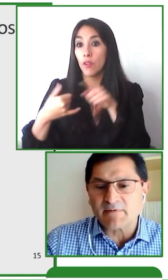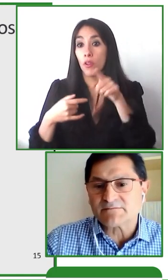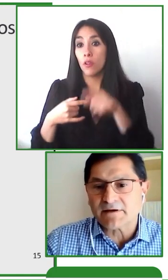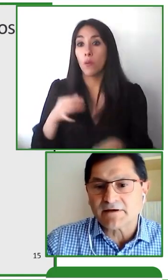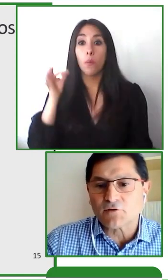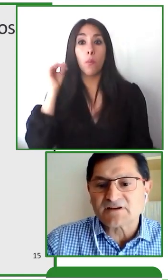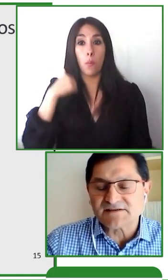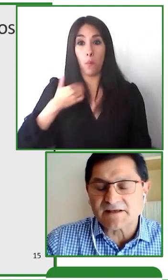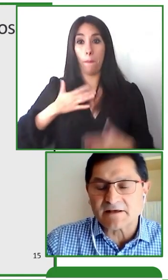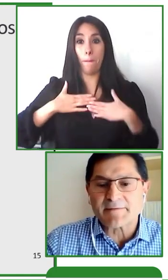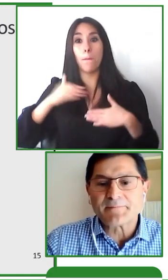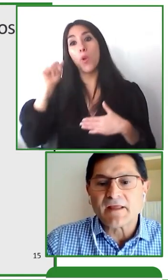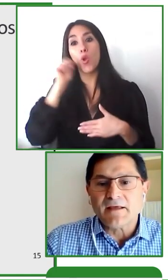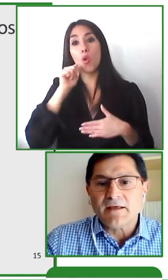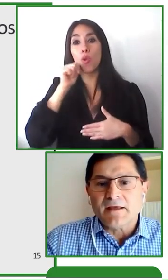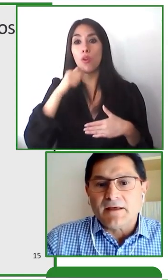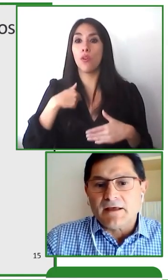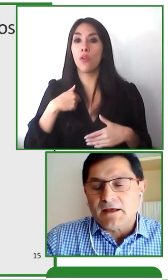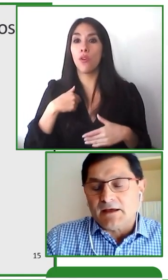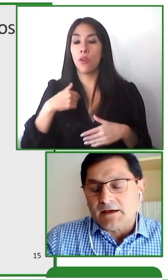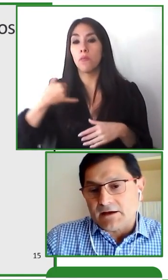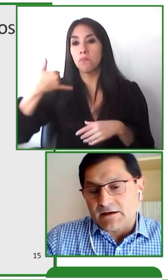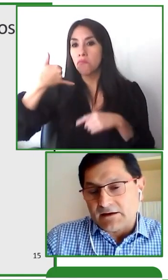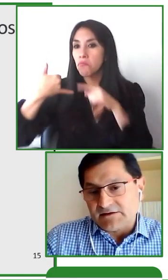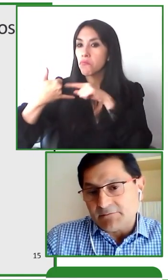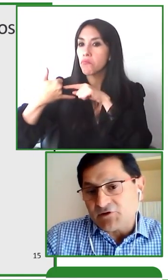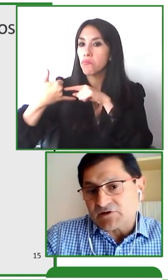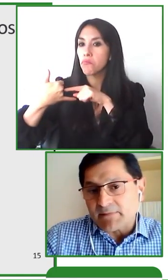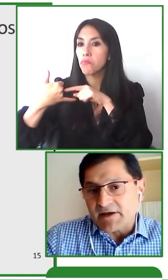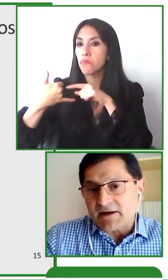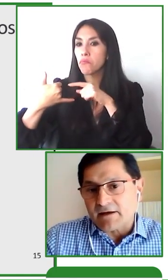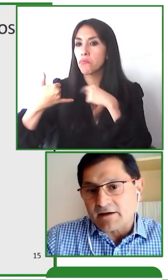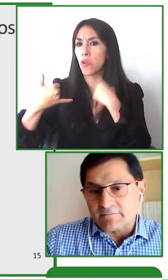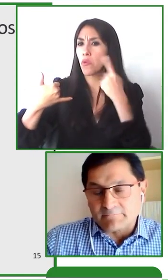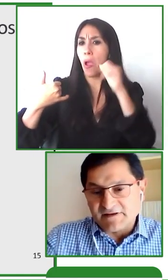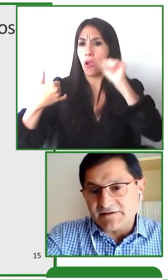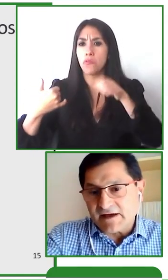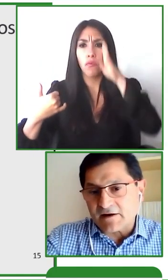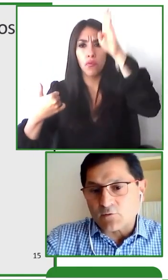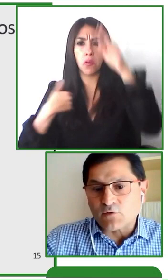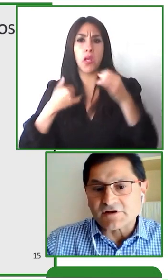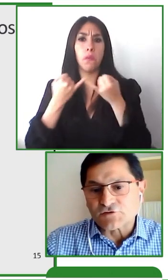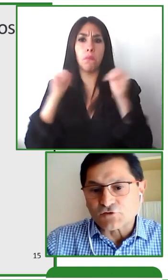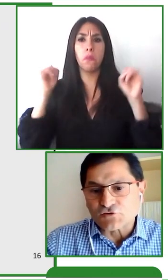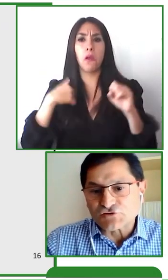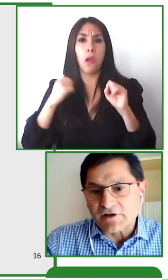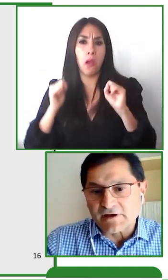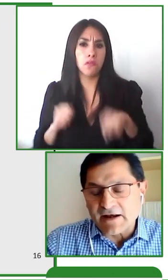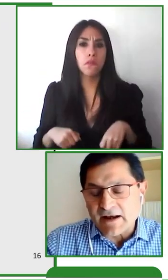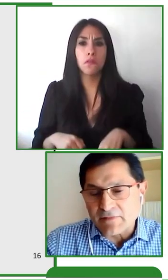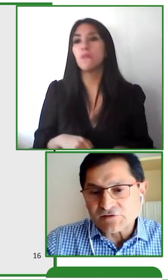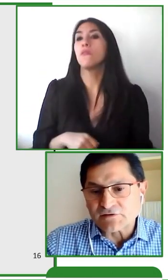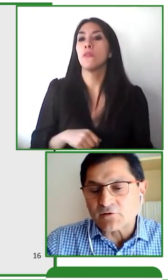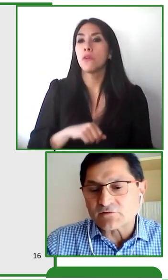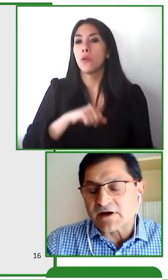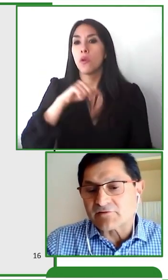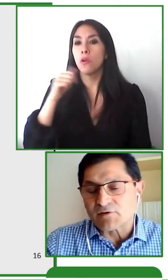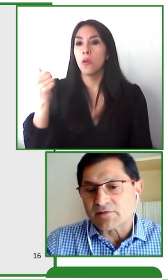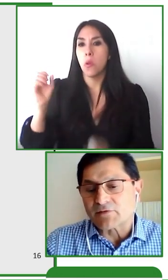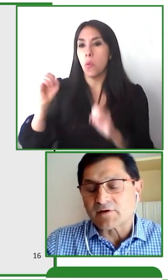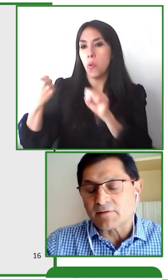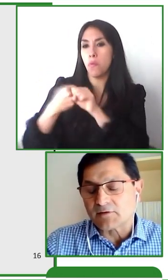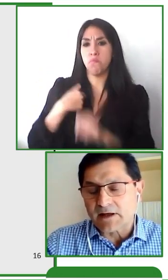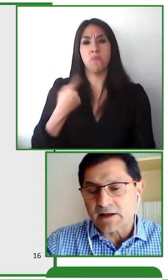de ella misma con el sistema. Les invito también a visitar algunos de estos enlaces donde